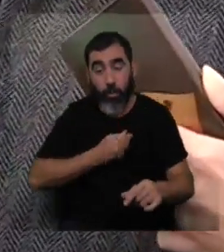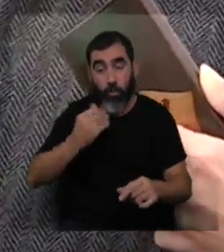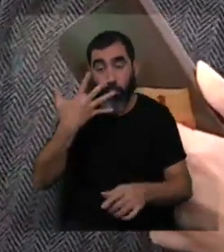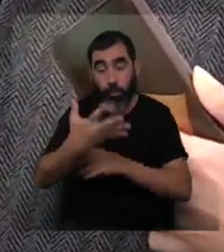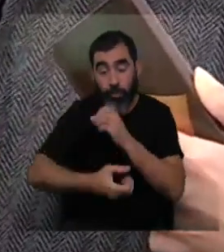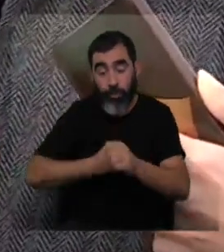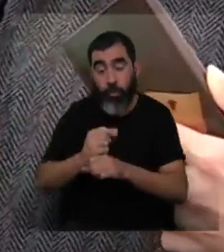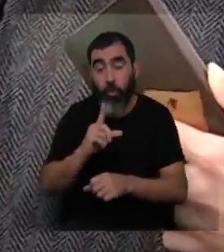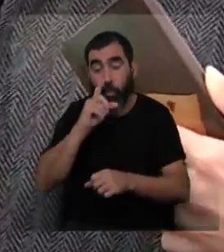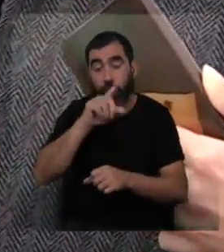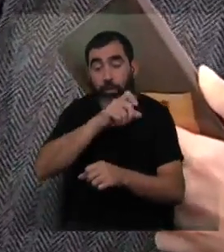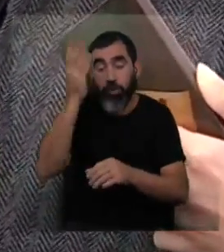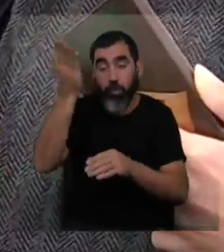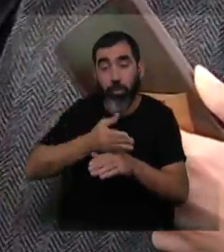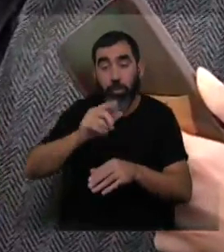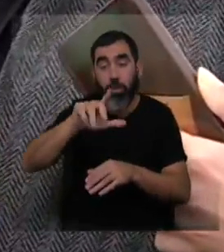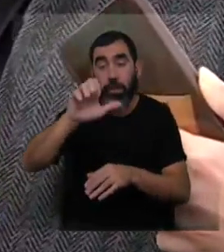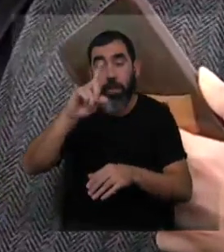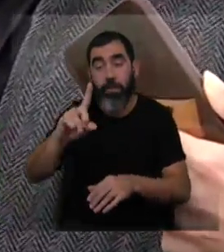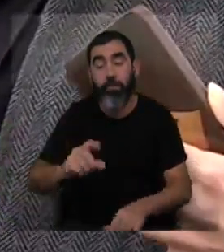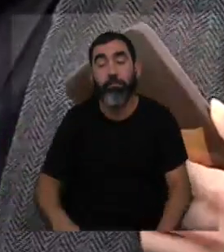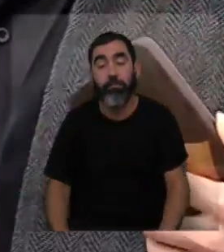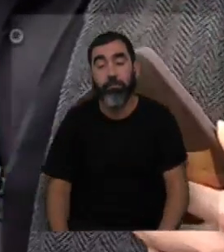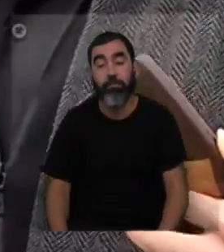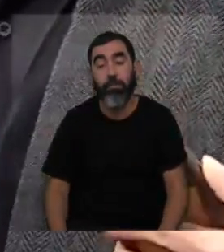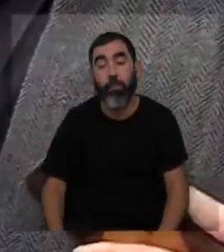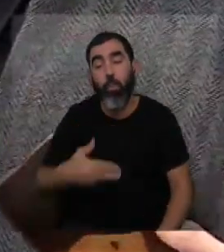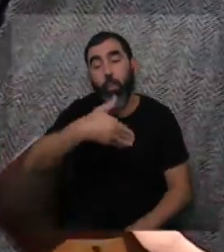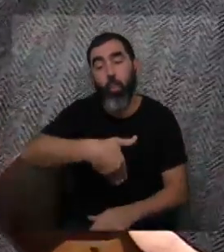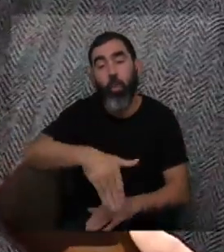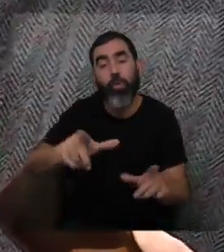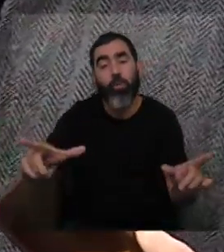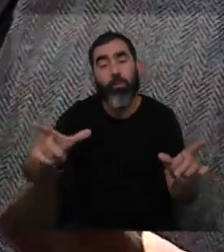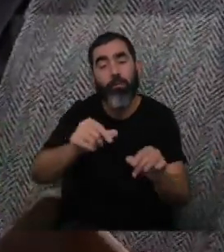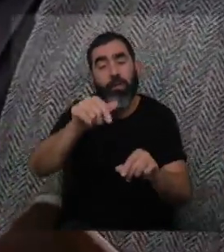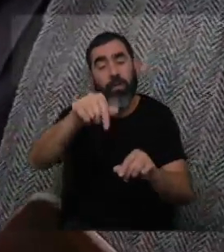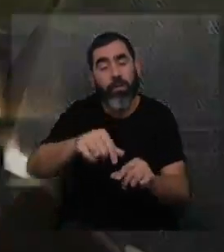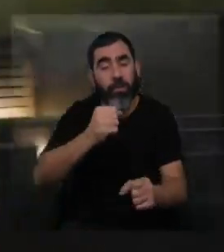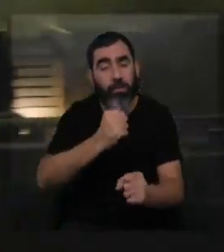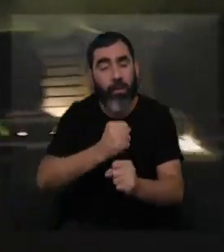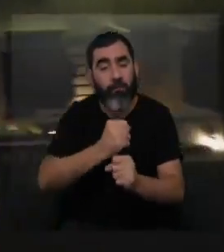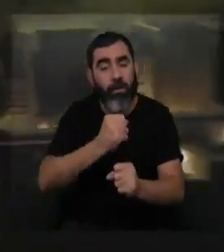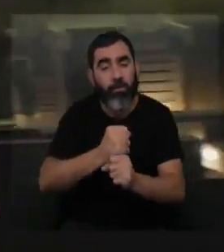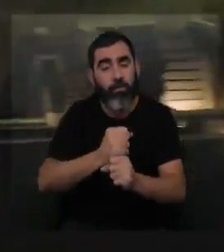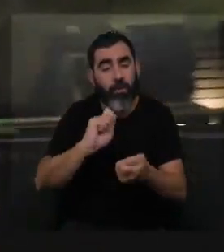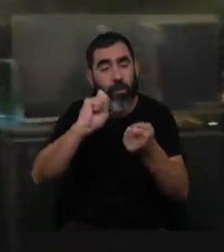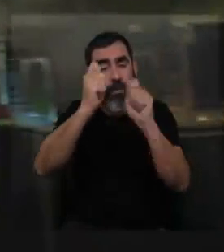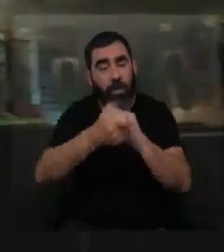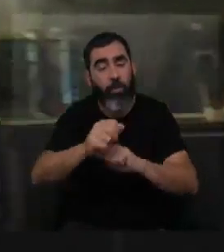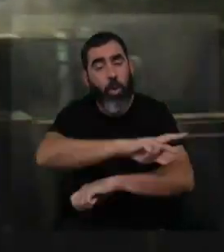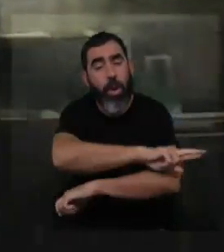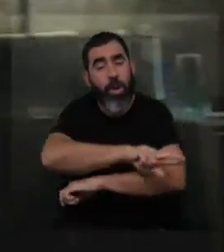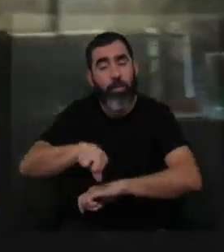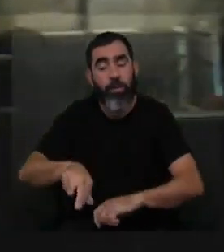Montevideo tenga 100% de iluminación LED. ¿Para cuándo prevén que finalice puntualmente este recambio aquí en la